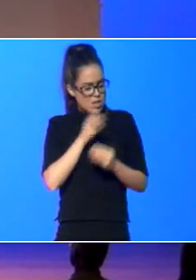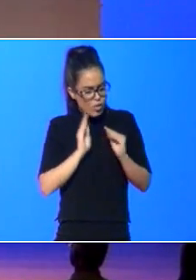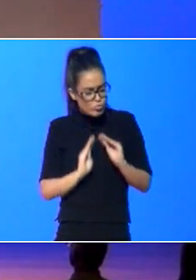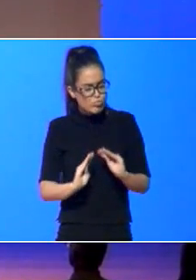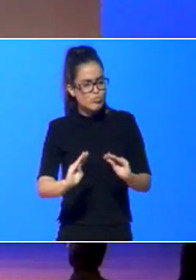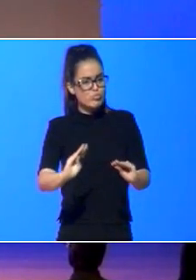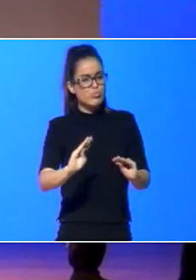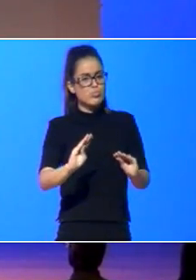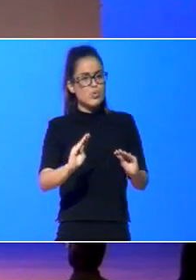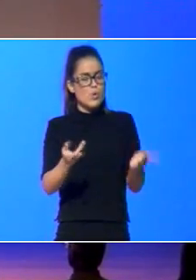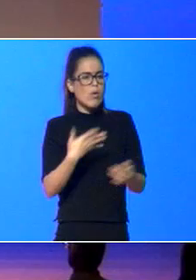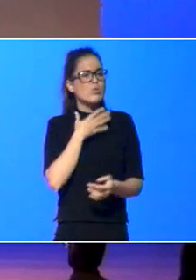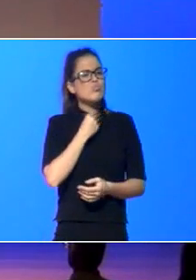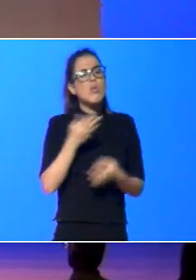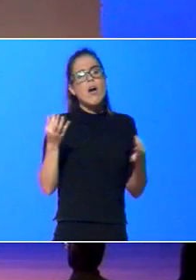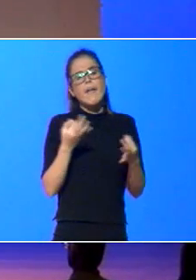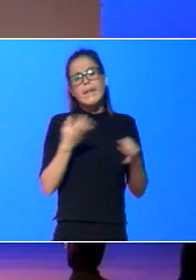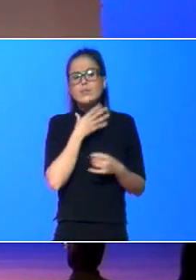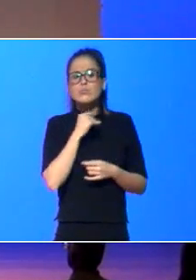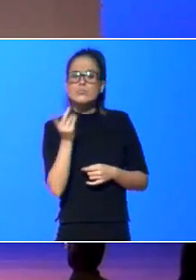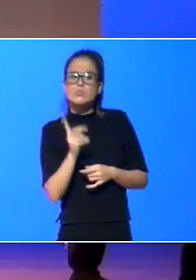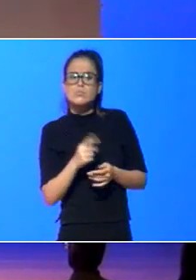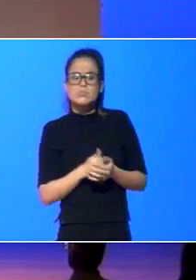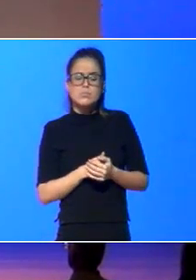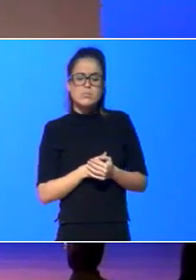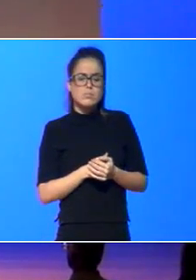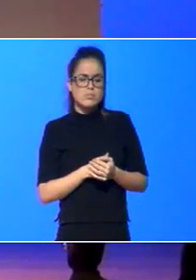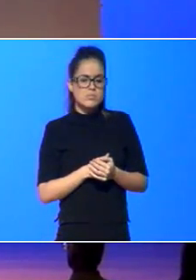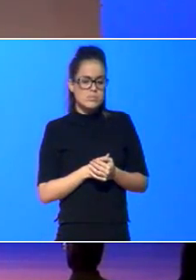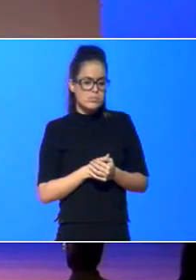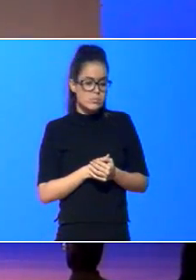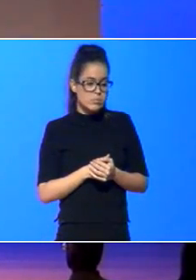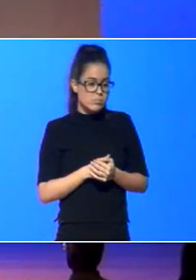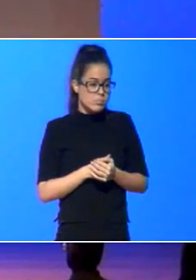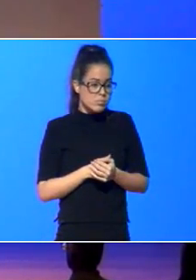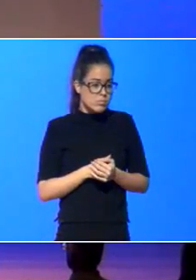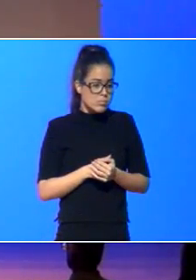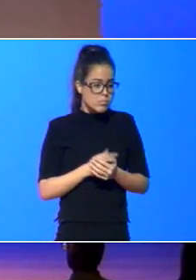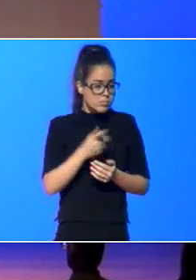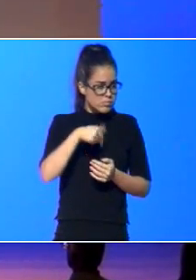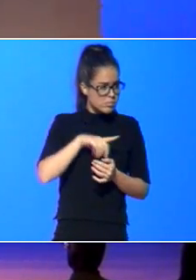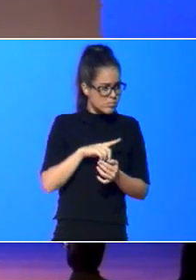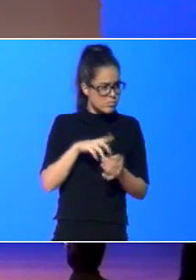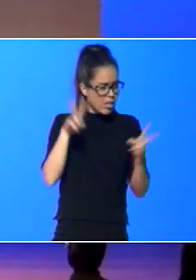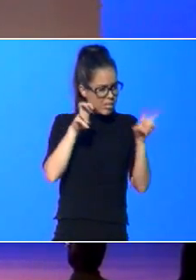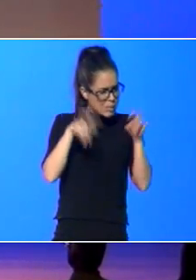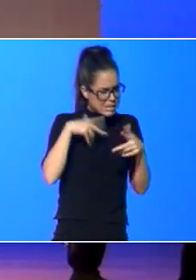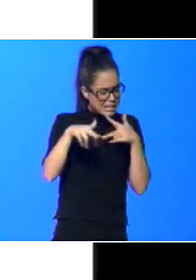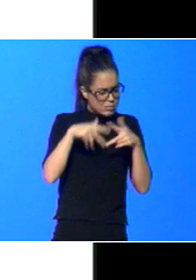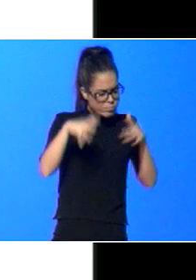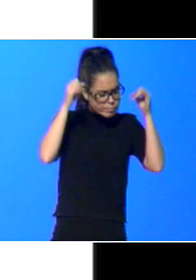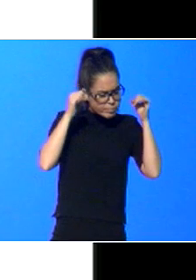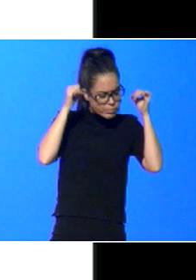que les gusta y que no les gusta, ¿no? Aquí, por ejemplo, sí que aparece Oyer, que él dice pues, que bueno, que aprende matemáticas, que aprende euskera, que le